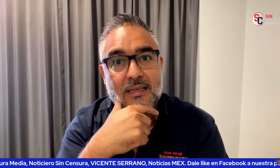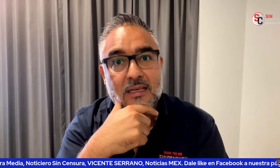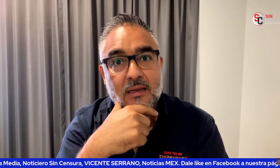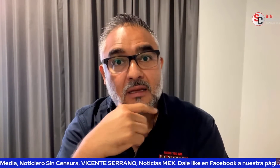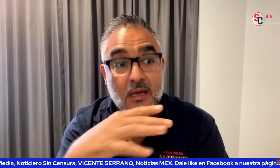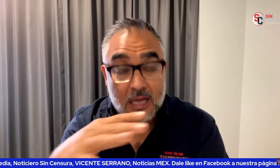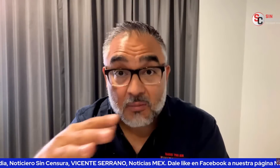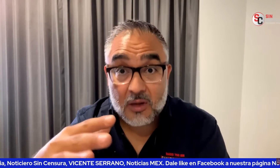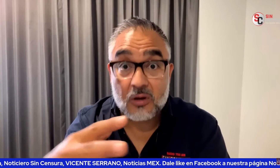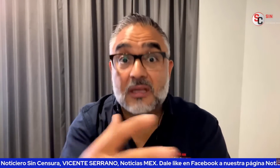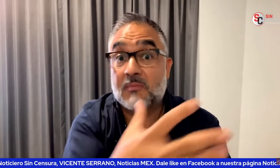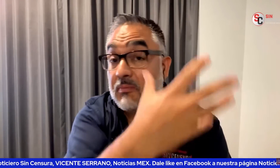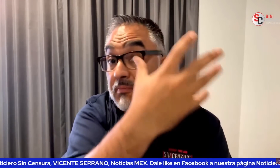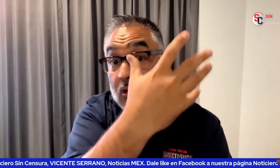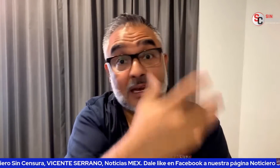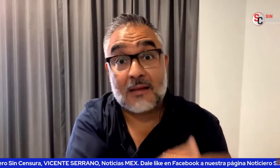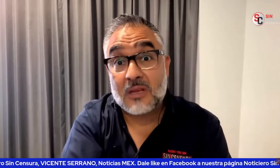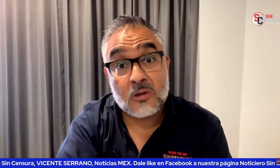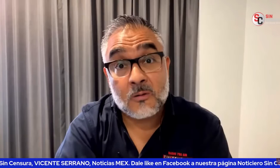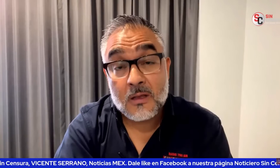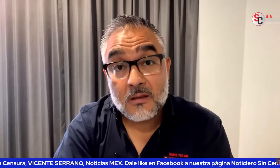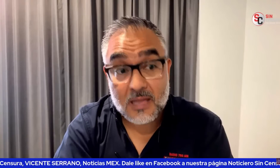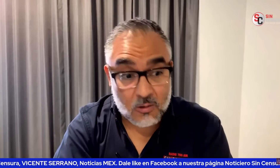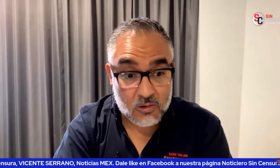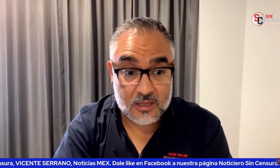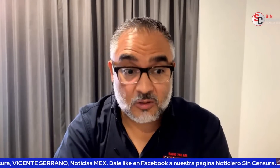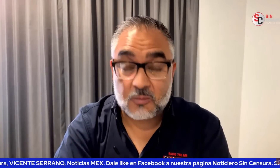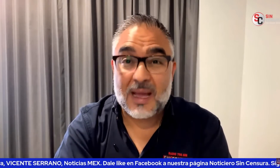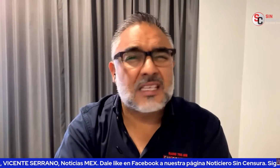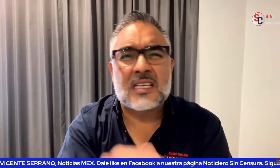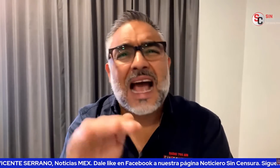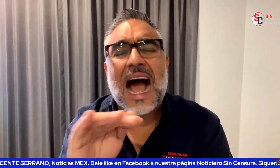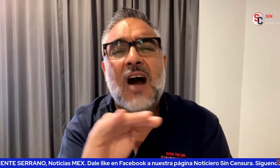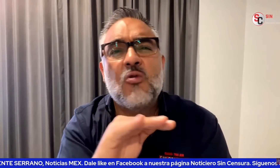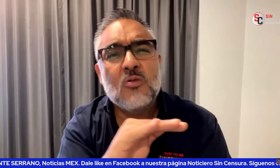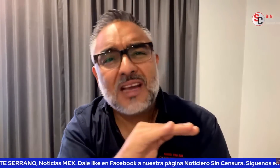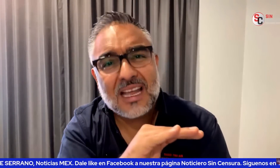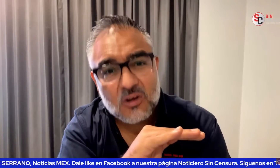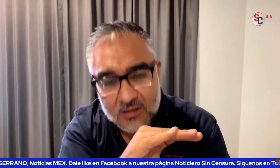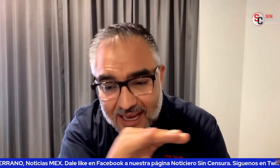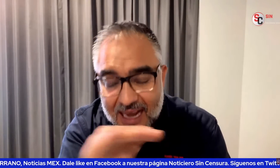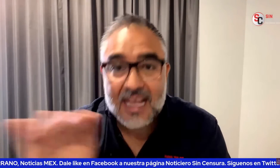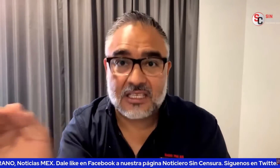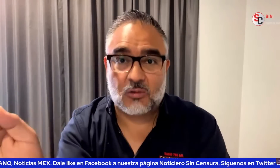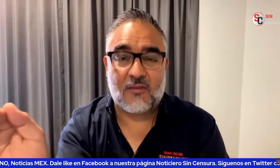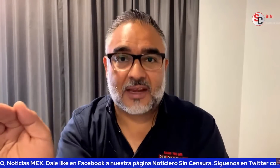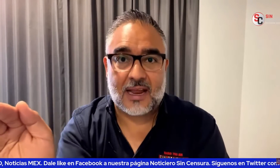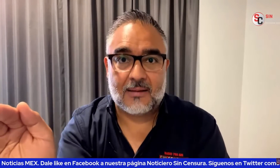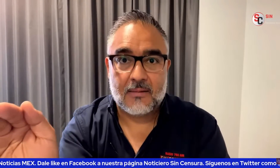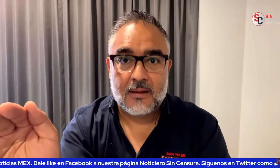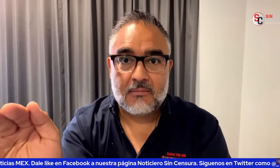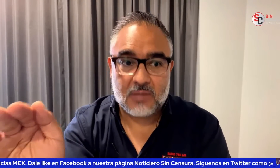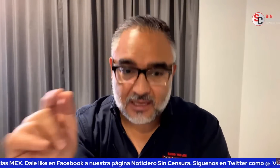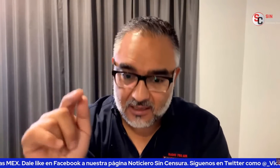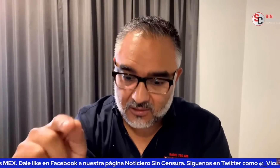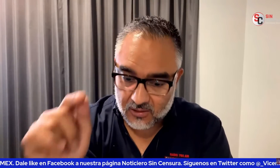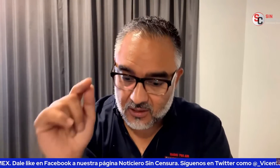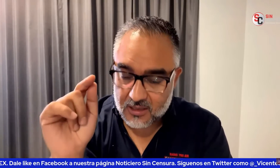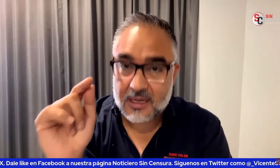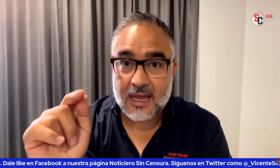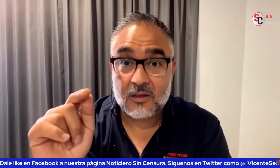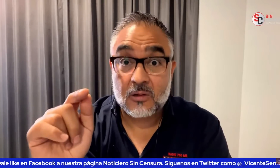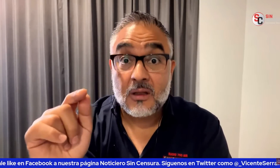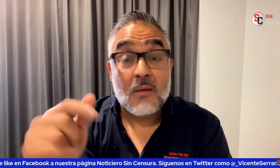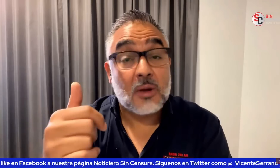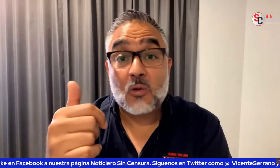a la cárcel y a lo mejor ir por el camino de alguno de estos países, aunque no tengan éxito al final, mi